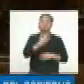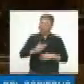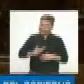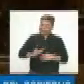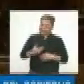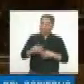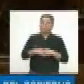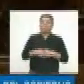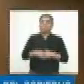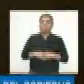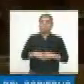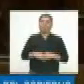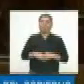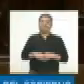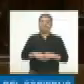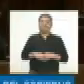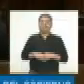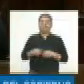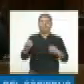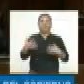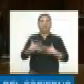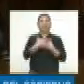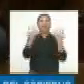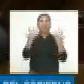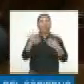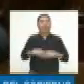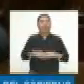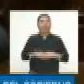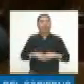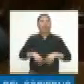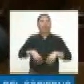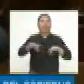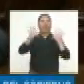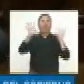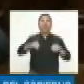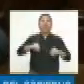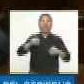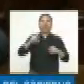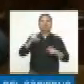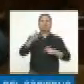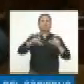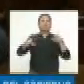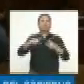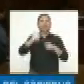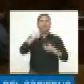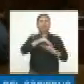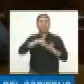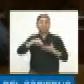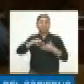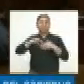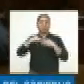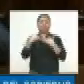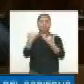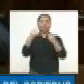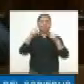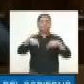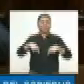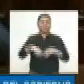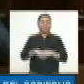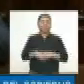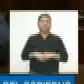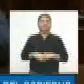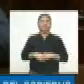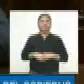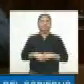y para la interpelación por Libra. En este caso, una sesión cruzada por 2 cuestiones. A ver. Una, la condena a Cristina, que seguramente va a